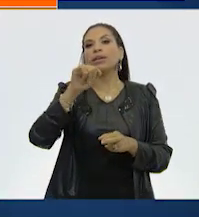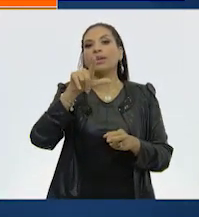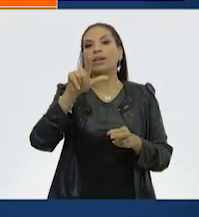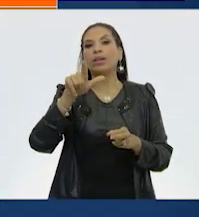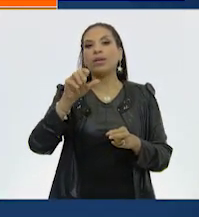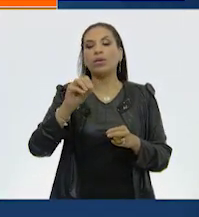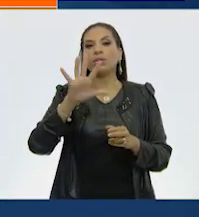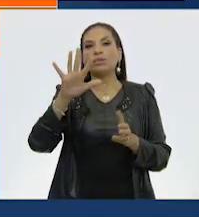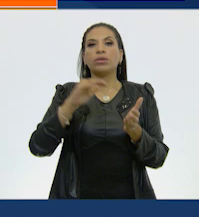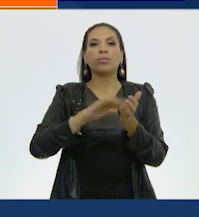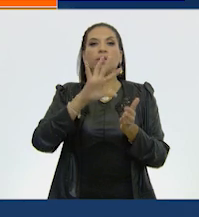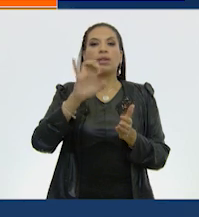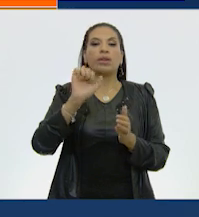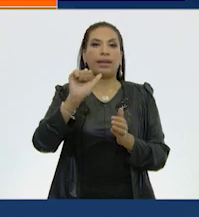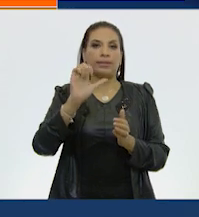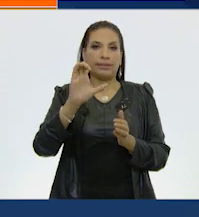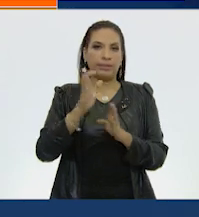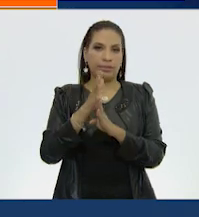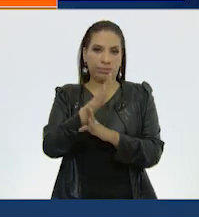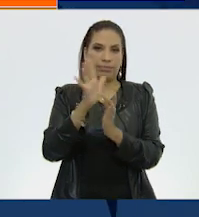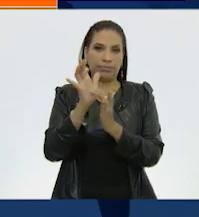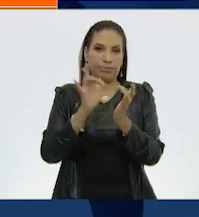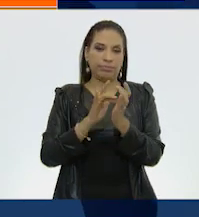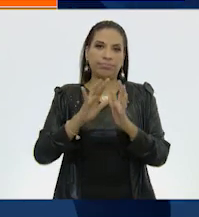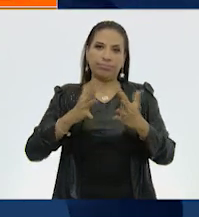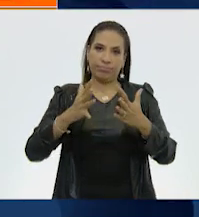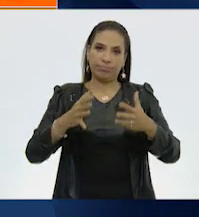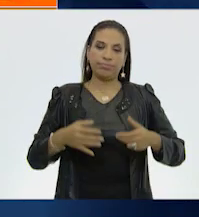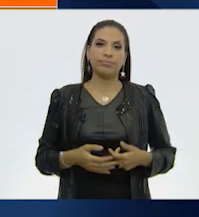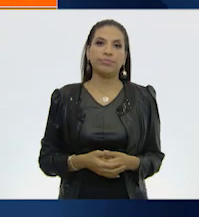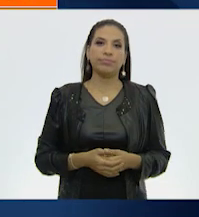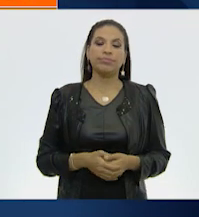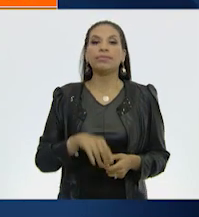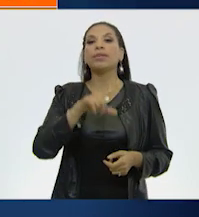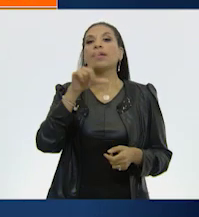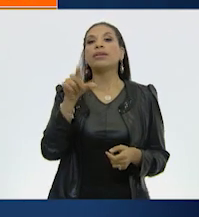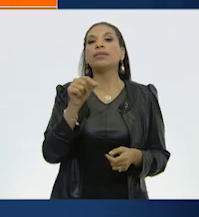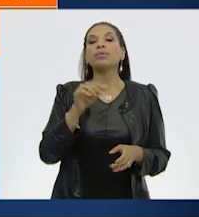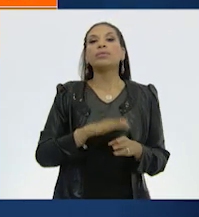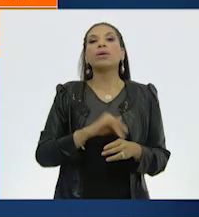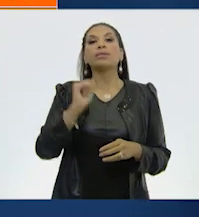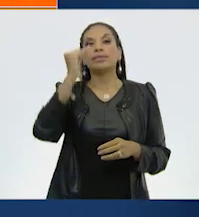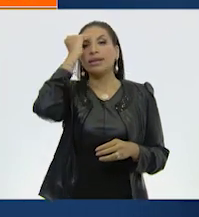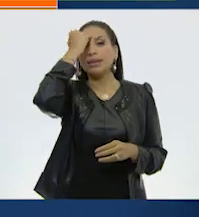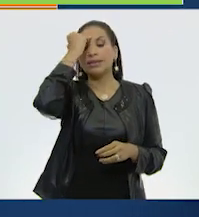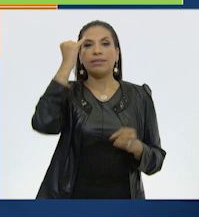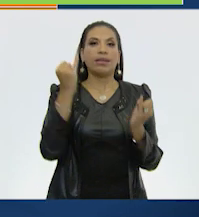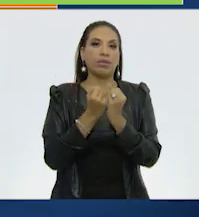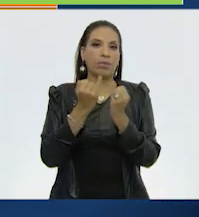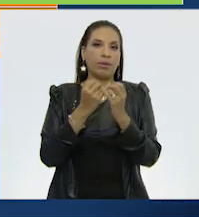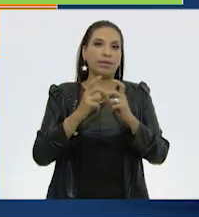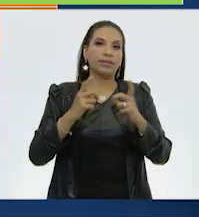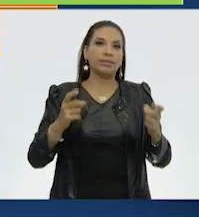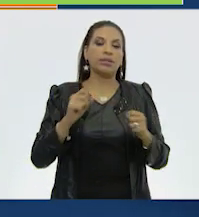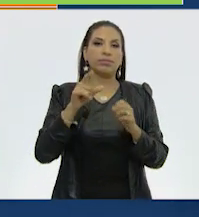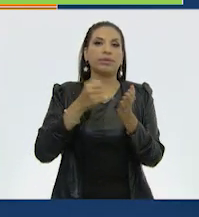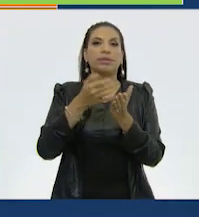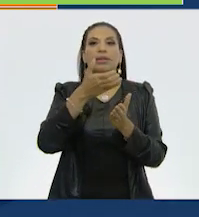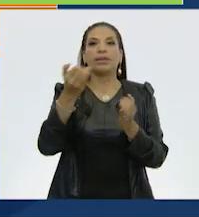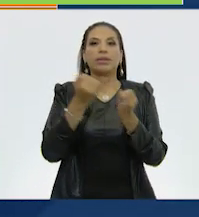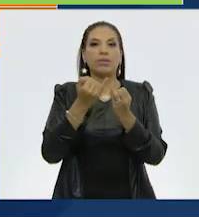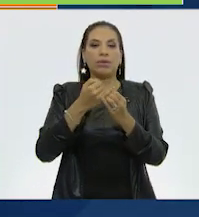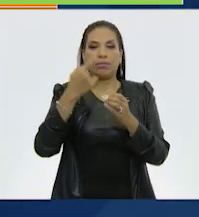en el 5500 a.C. aproximadamente. Posteriormente, India también desarrolla la agricultura